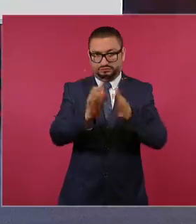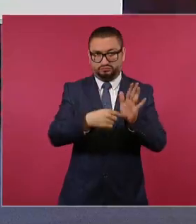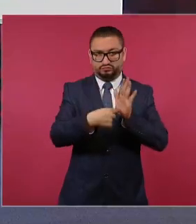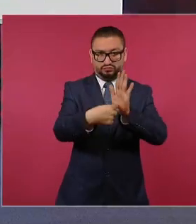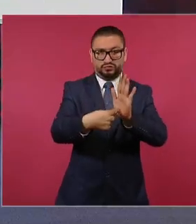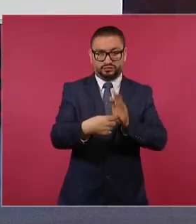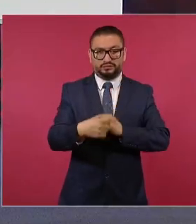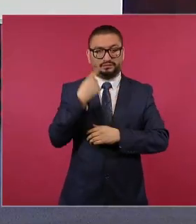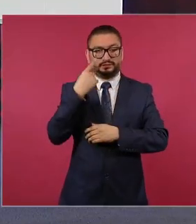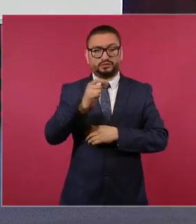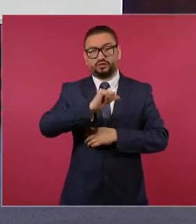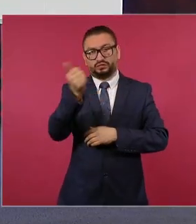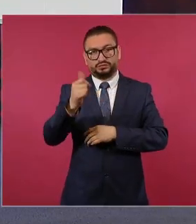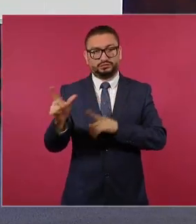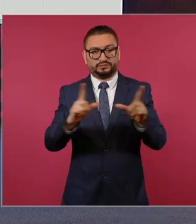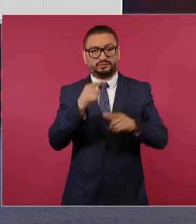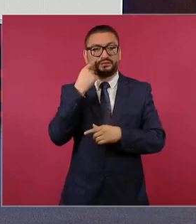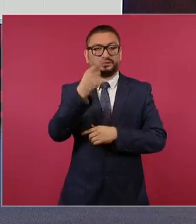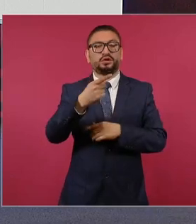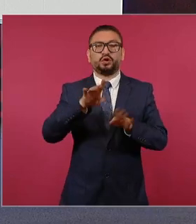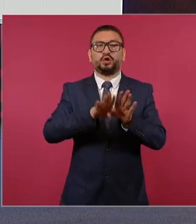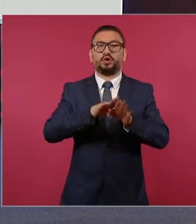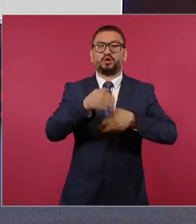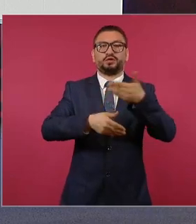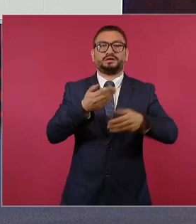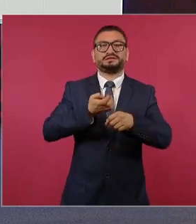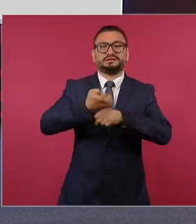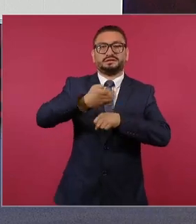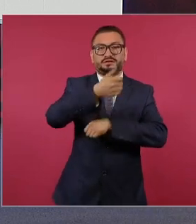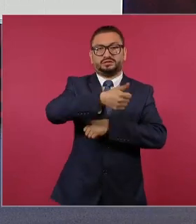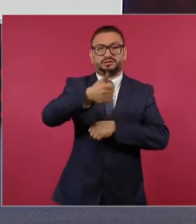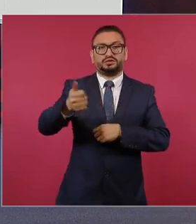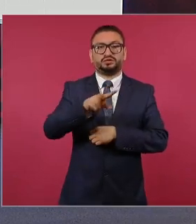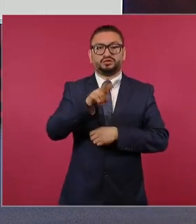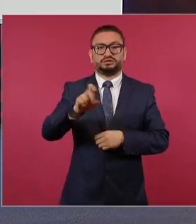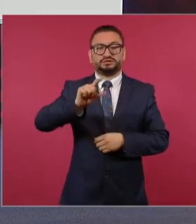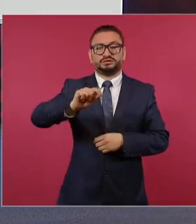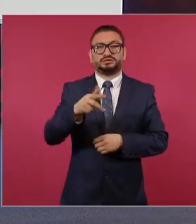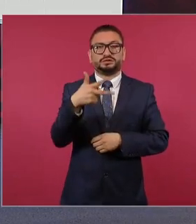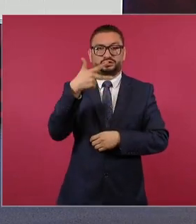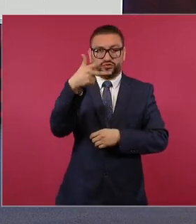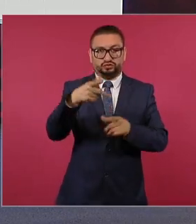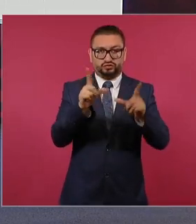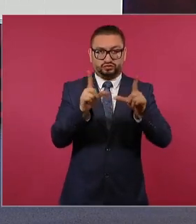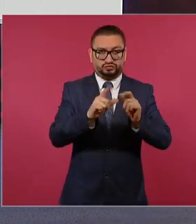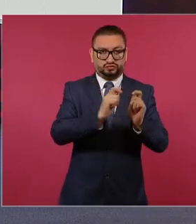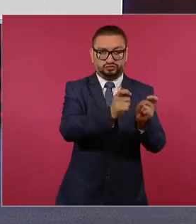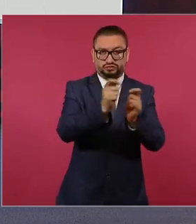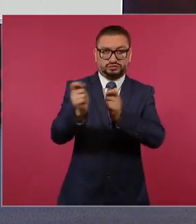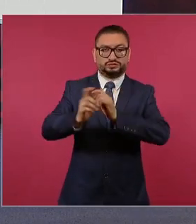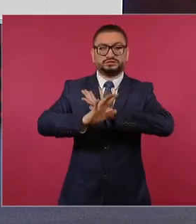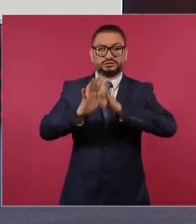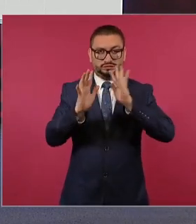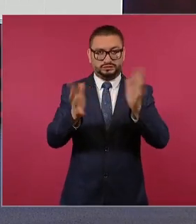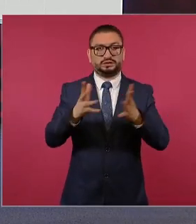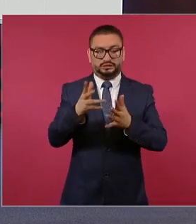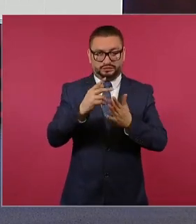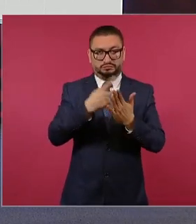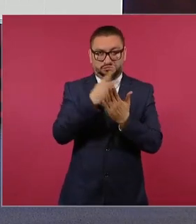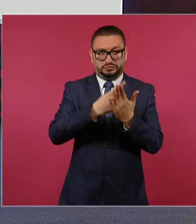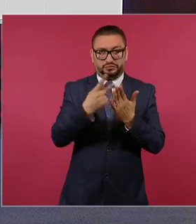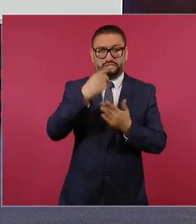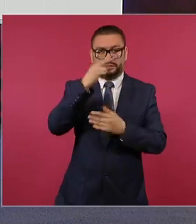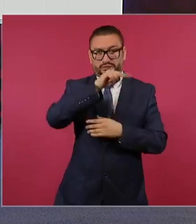la siguiente, por favor. ¿Cómo vamos en cada estado? De las 278 tarjetas que se están programadas